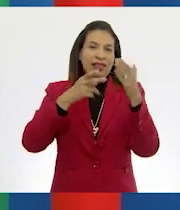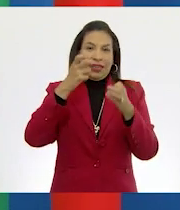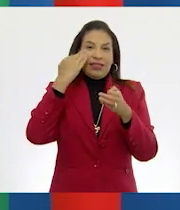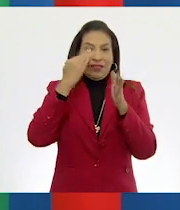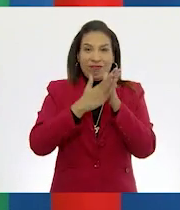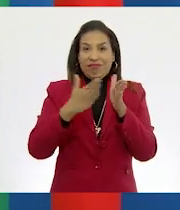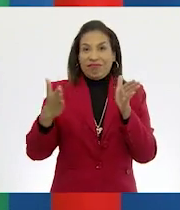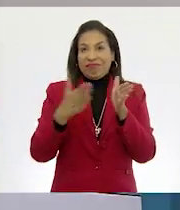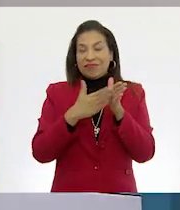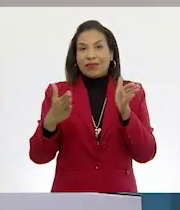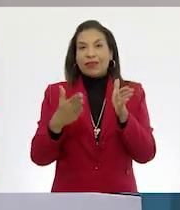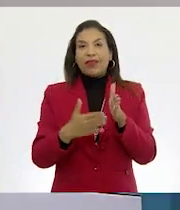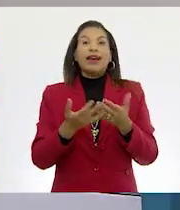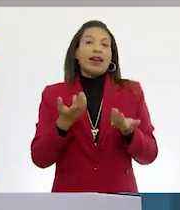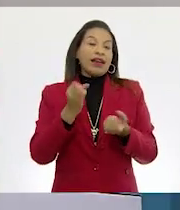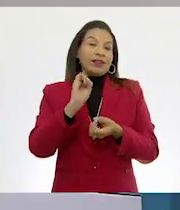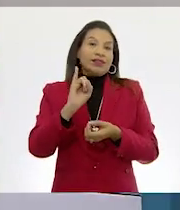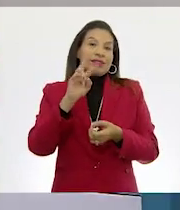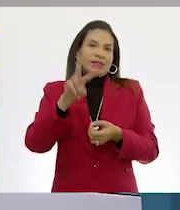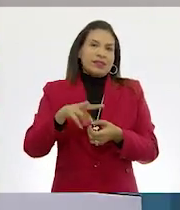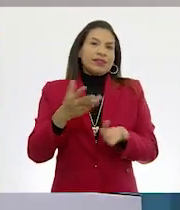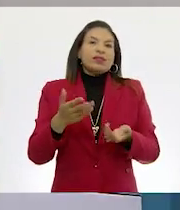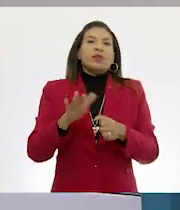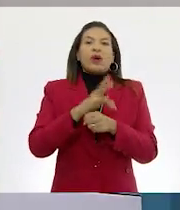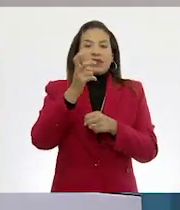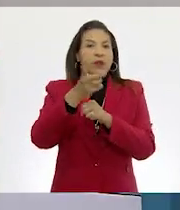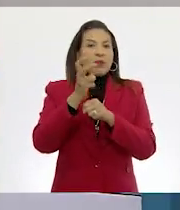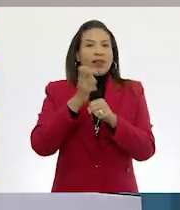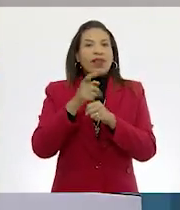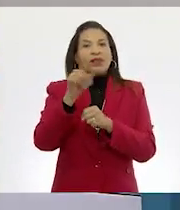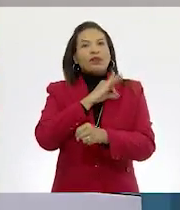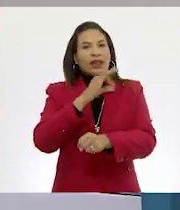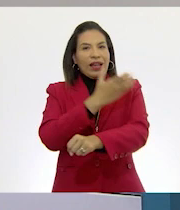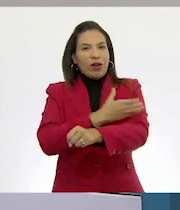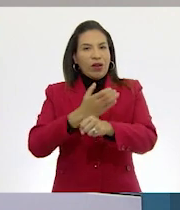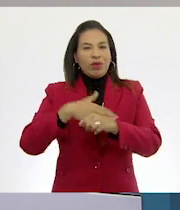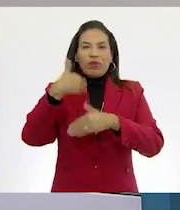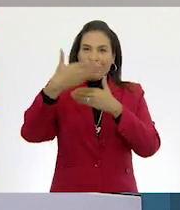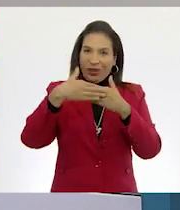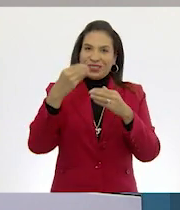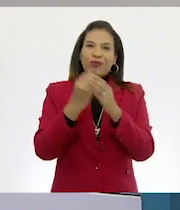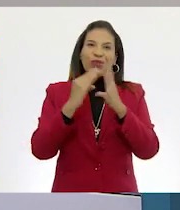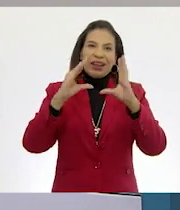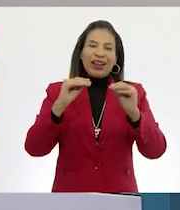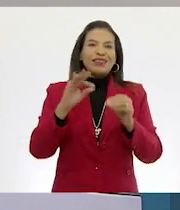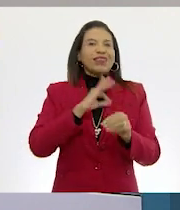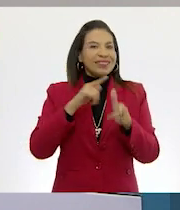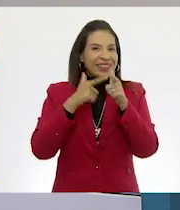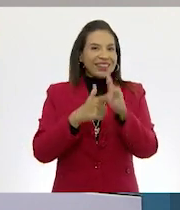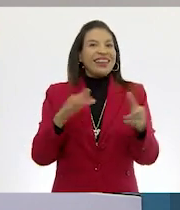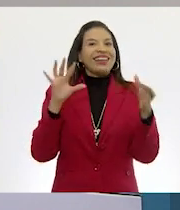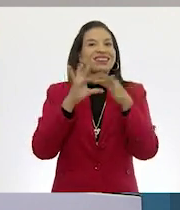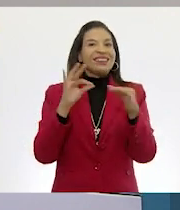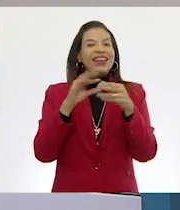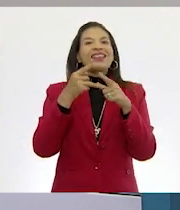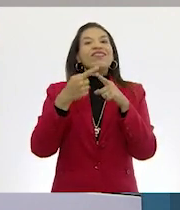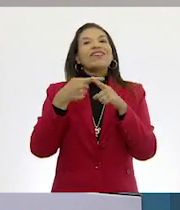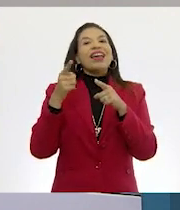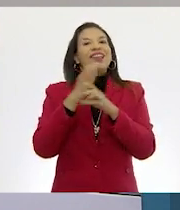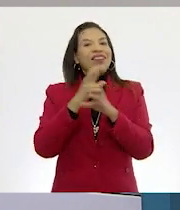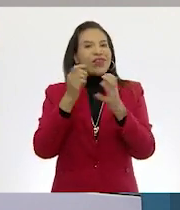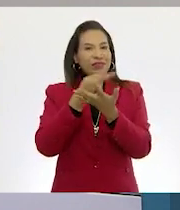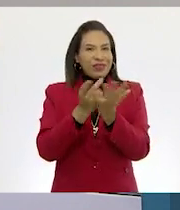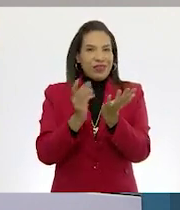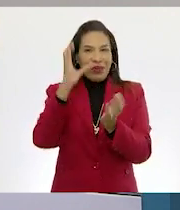esta época. Así es. Por eso, los invitamos a que nos acompañen en la siguiente clase, donde seguiremos explorando los distintos